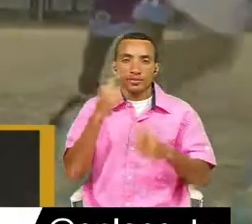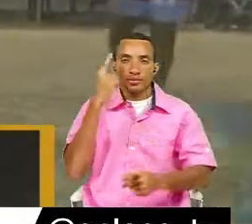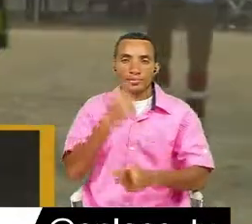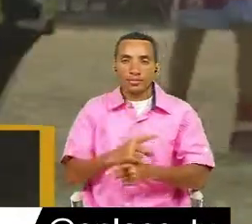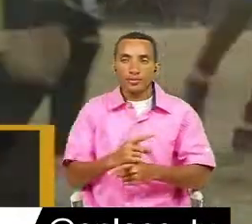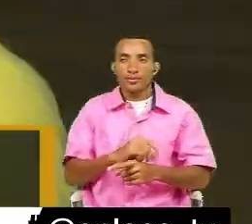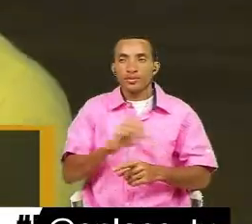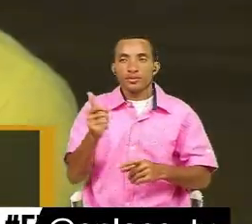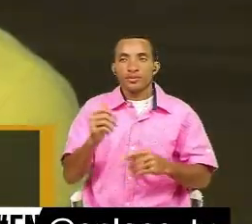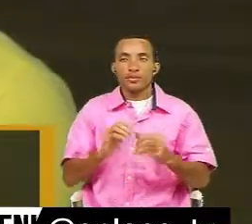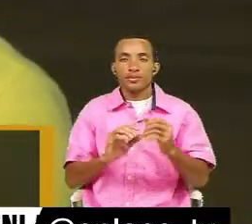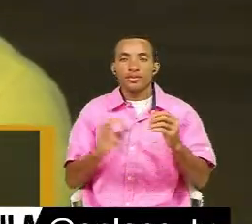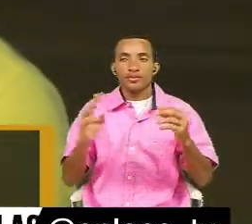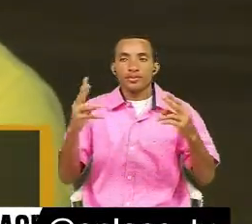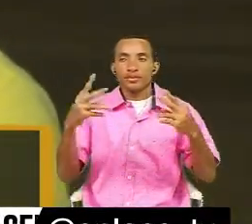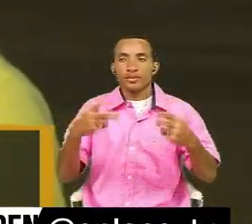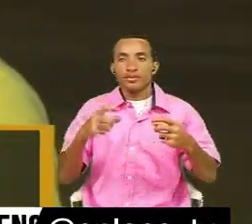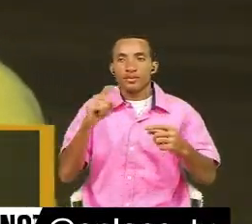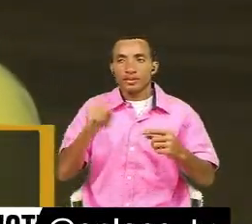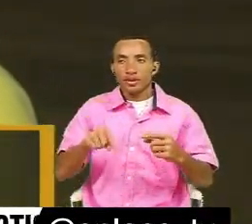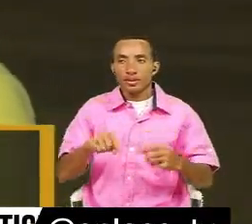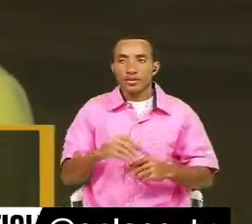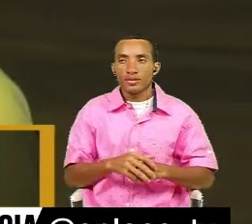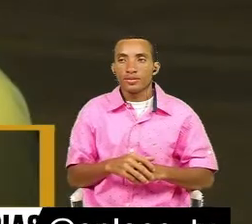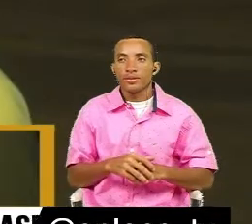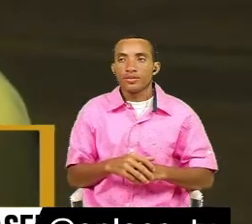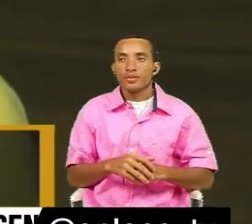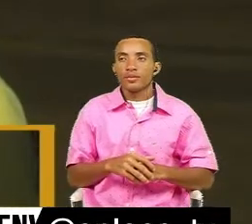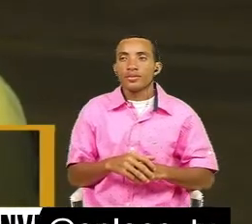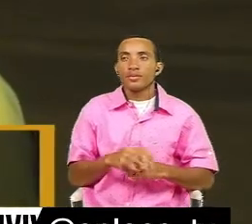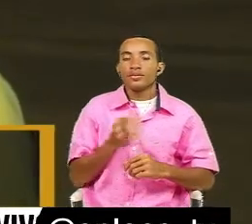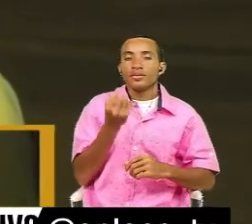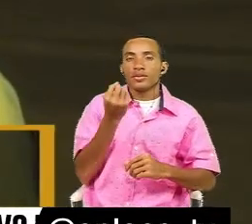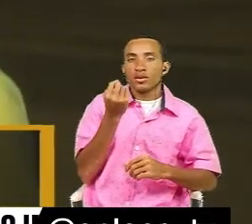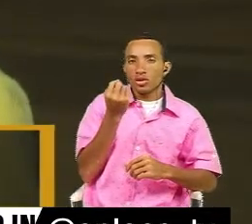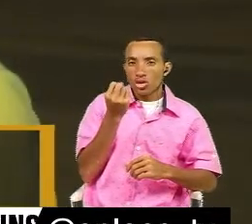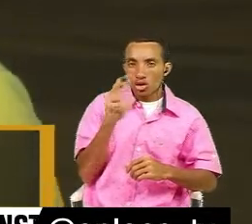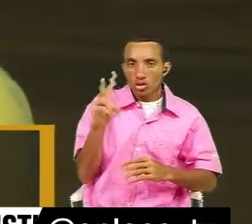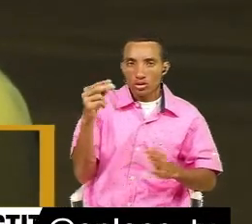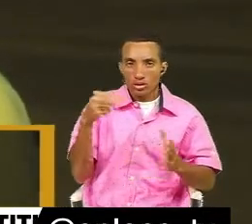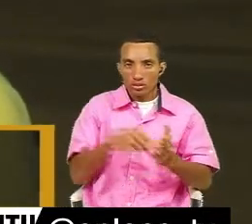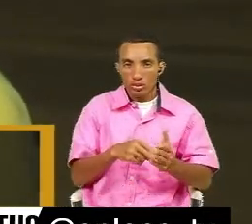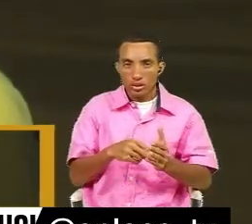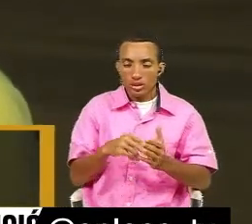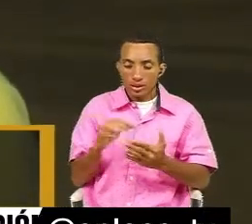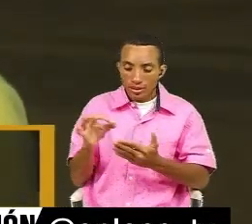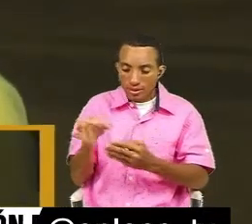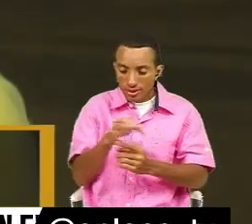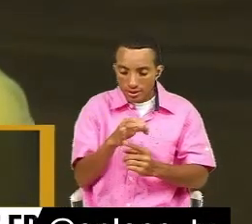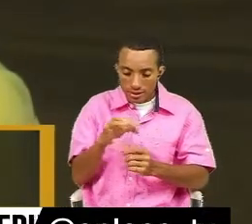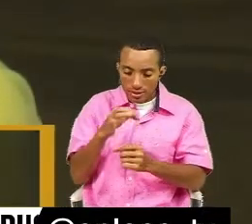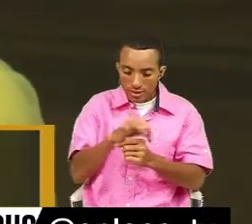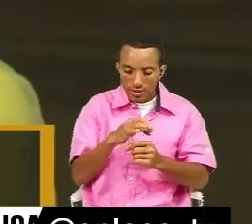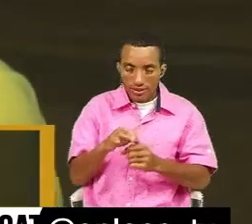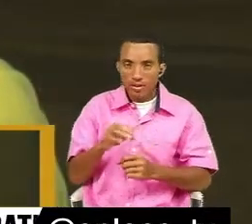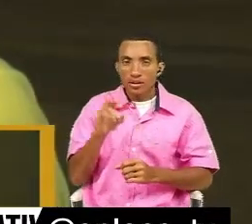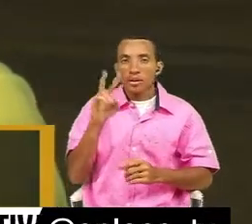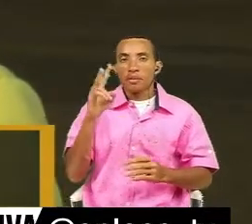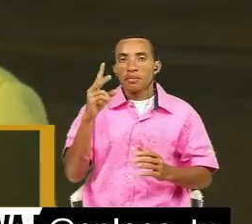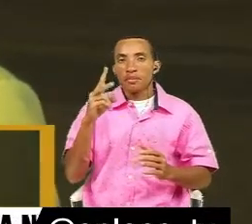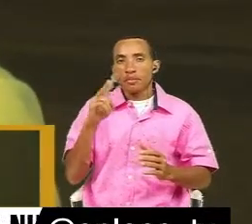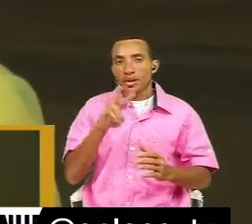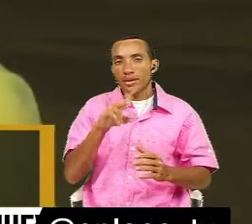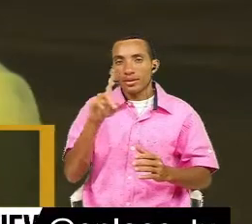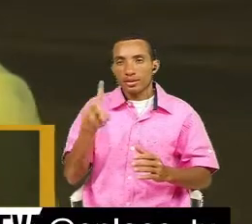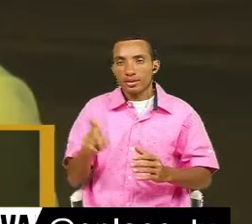la siguiente fase. Necesitamos recolectar 12.000 tapas que equivalen a 26 kilos, pues pedir